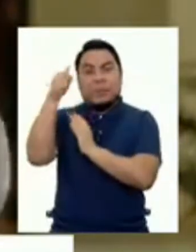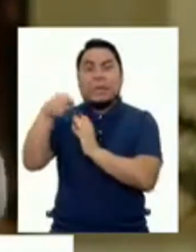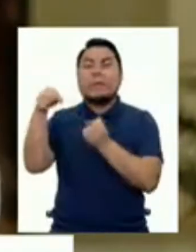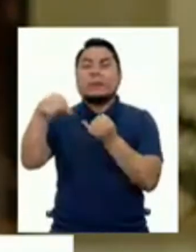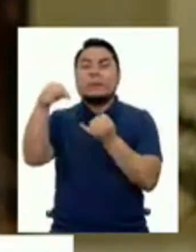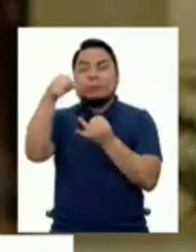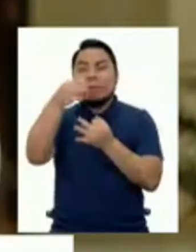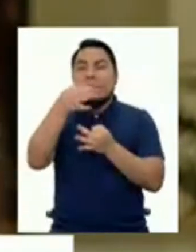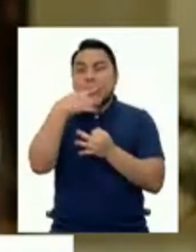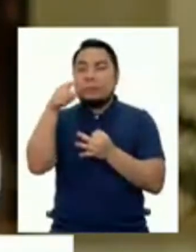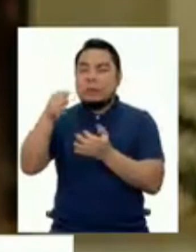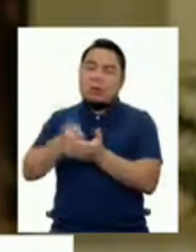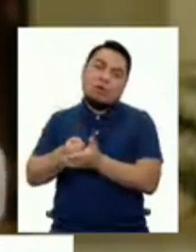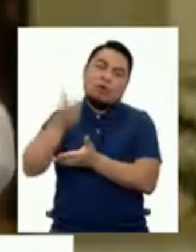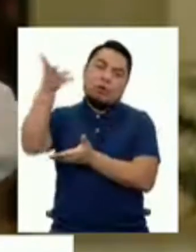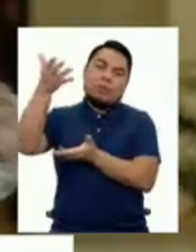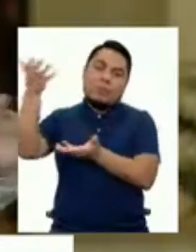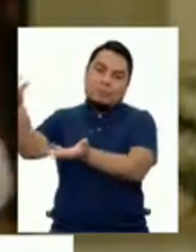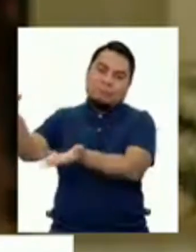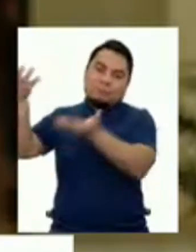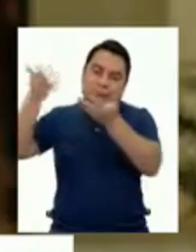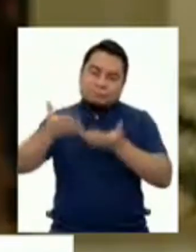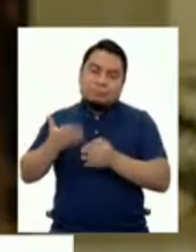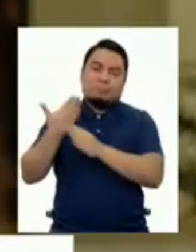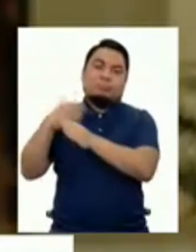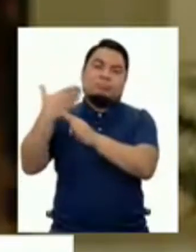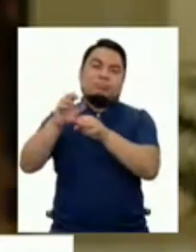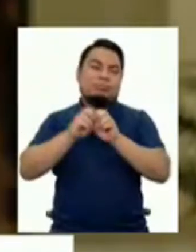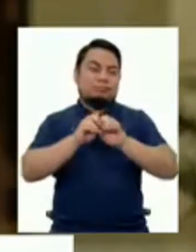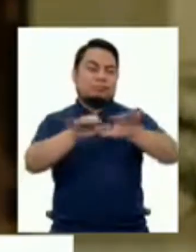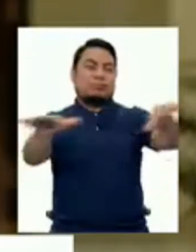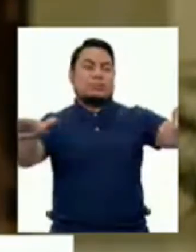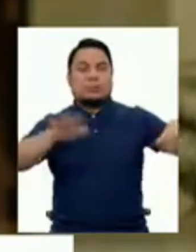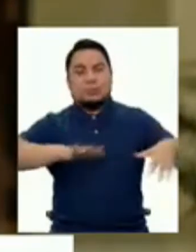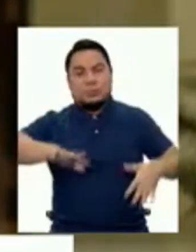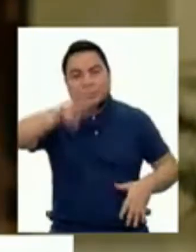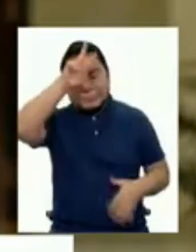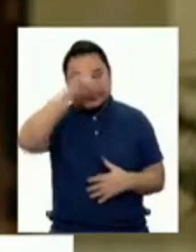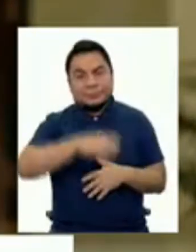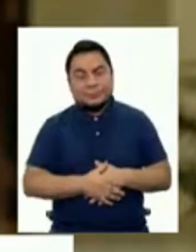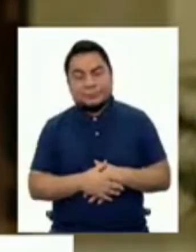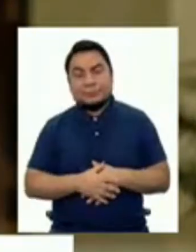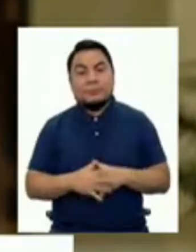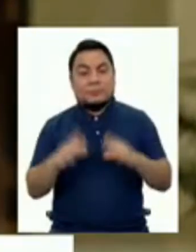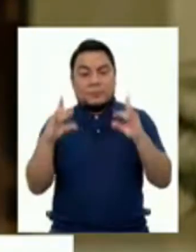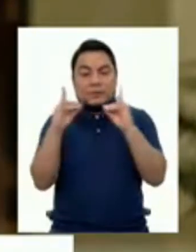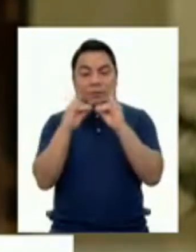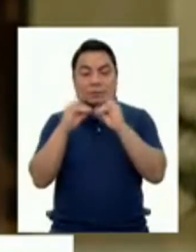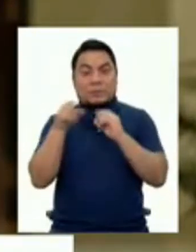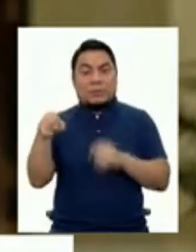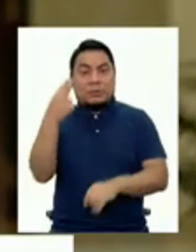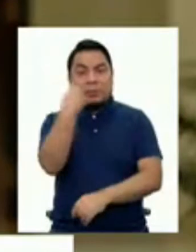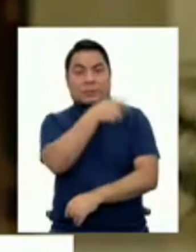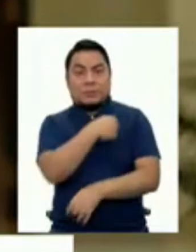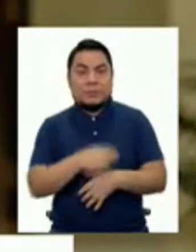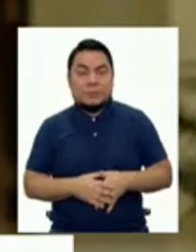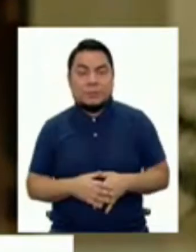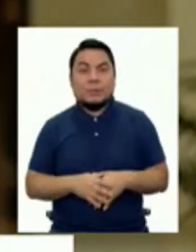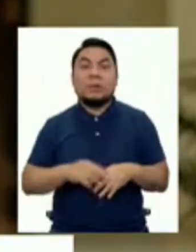recomiendan, procedemos, se adquieren, se distribuyen. Las camas hospitalarias. Al